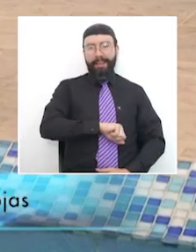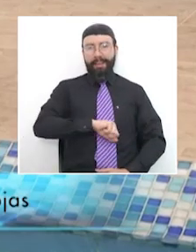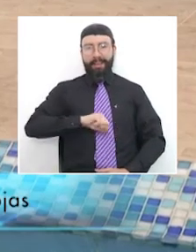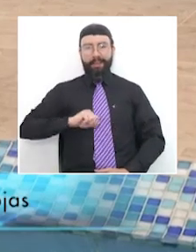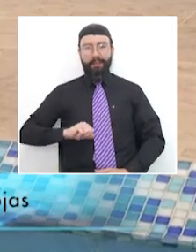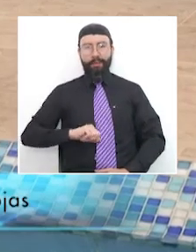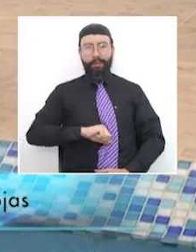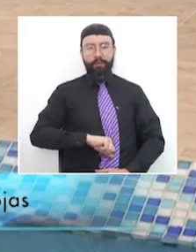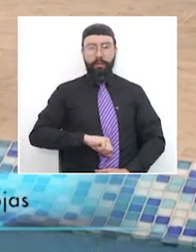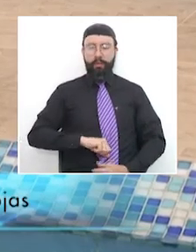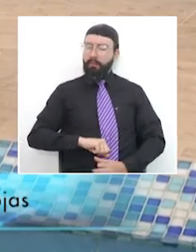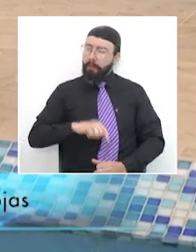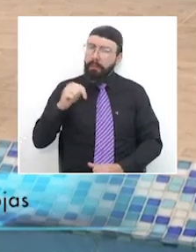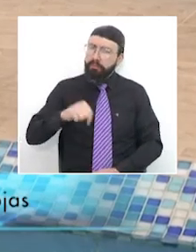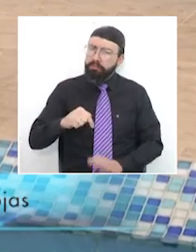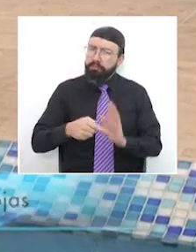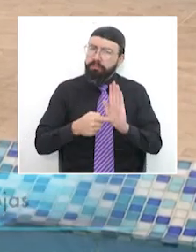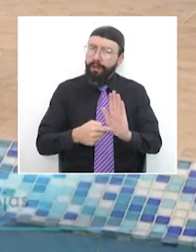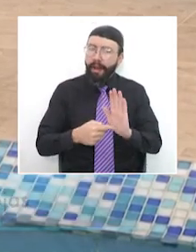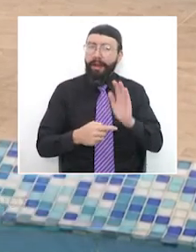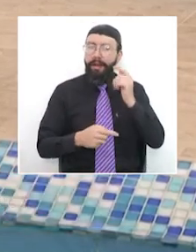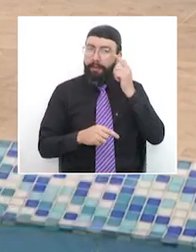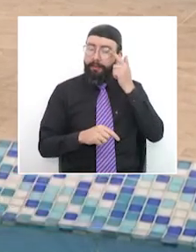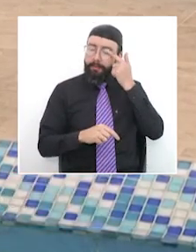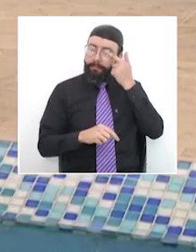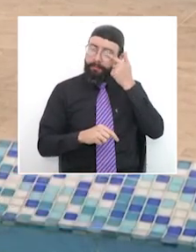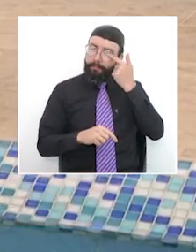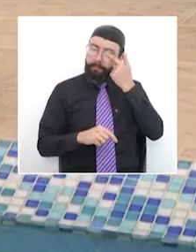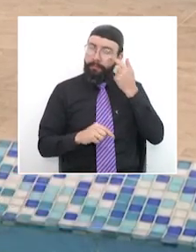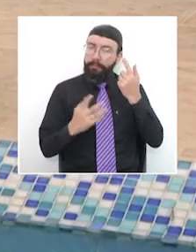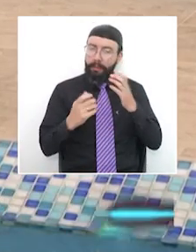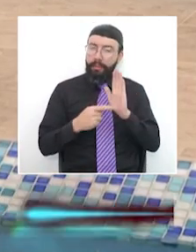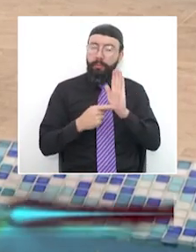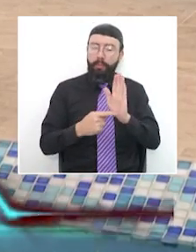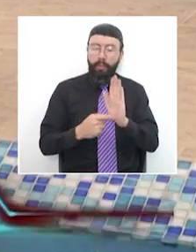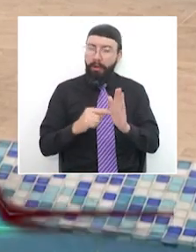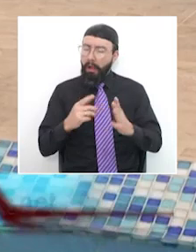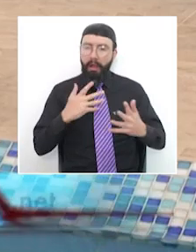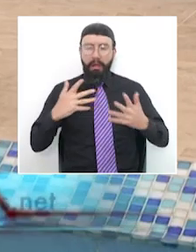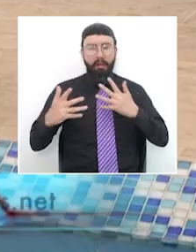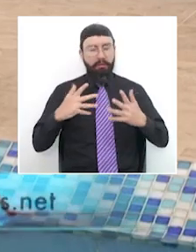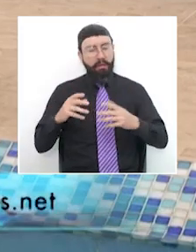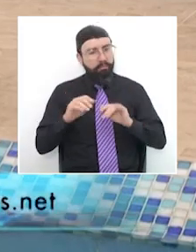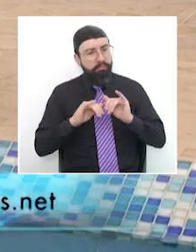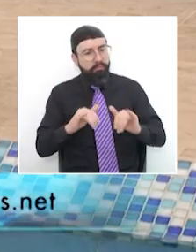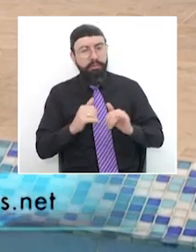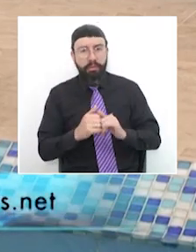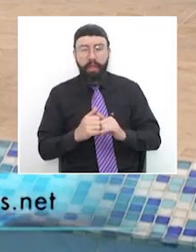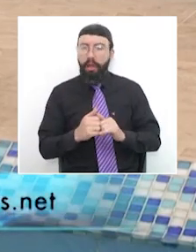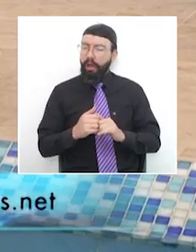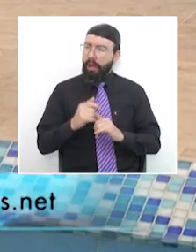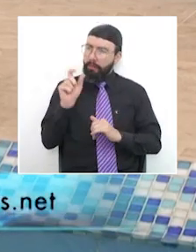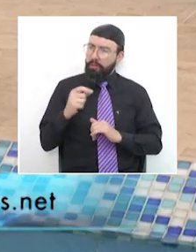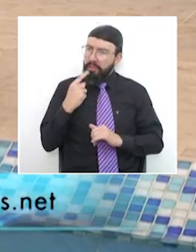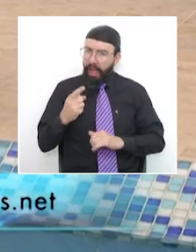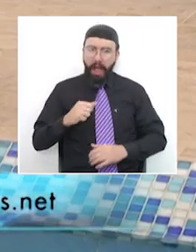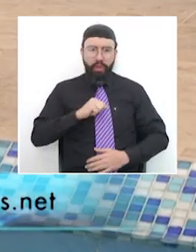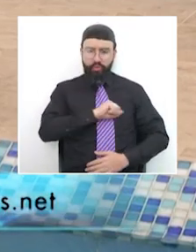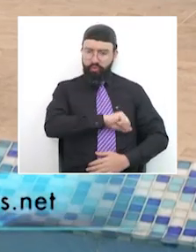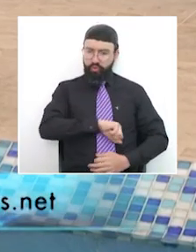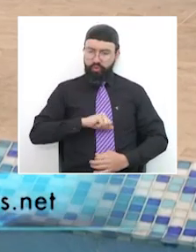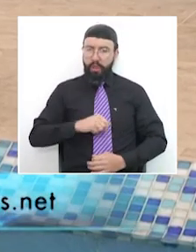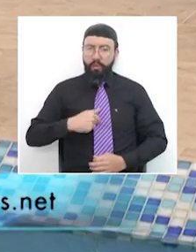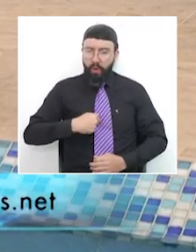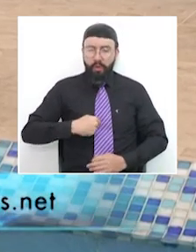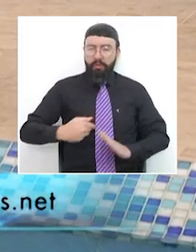una manera supremamente didáctica. Porque la gente dice, no, yo no me hago una ecografía porque me están irradiando. No, yo no me